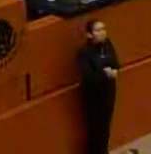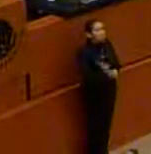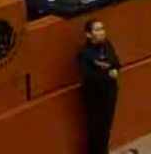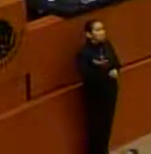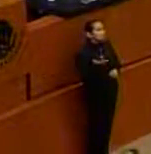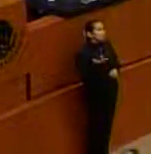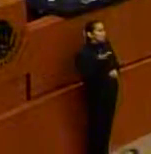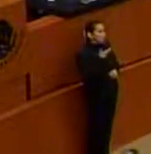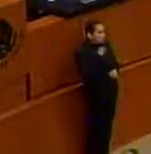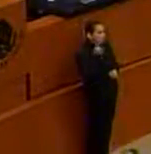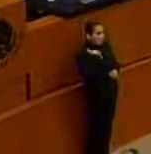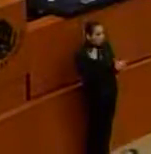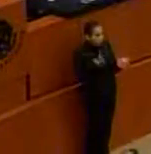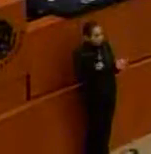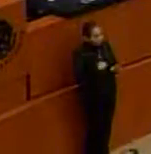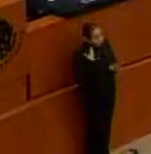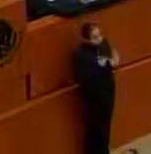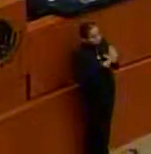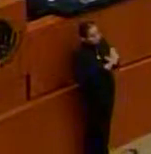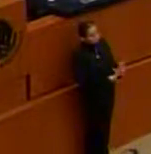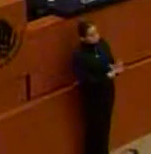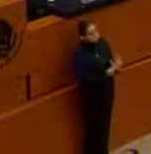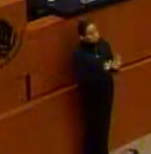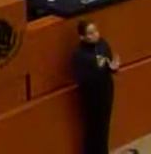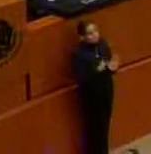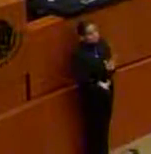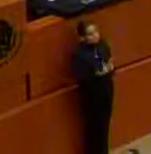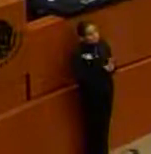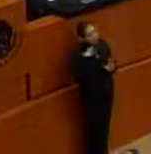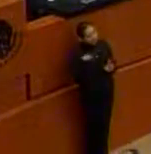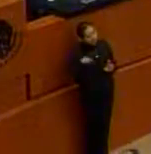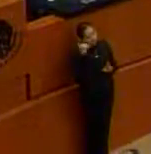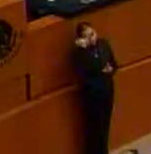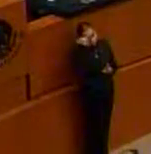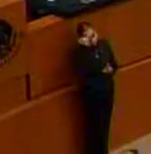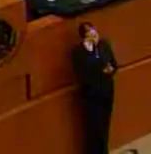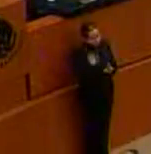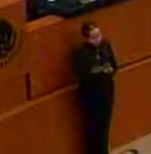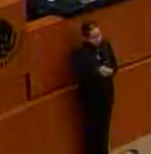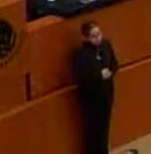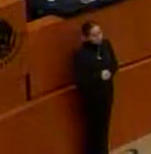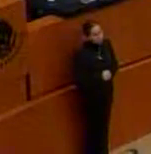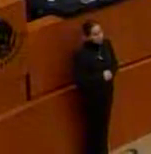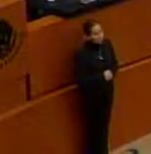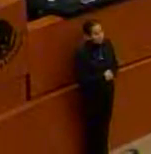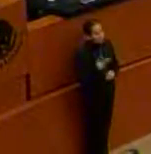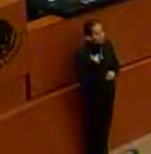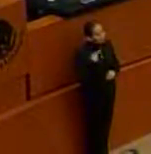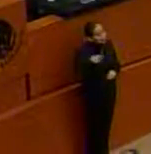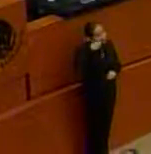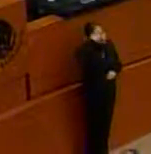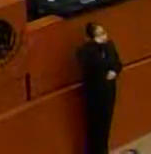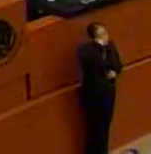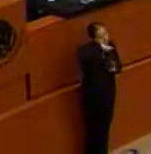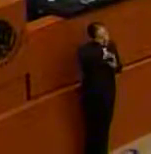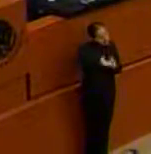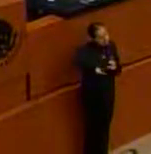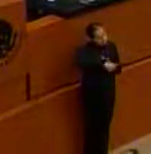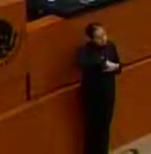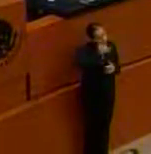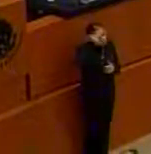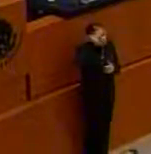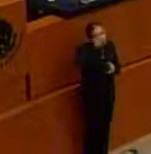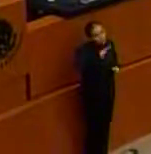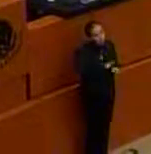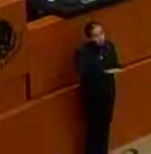pudiéramos tener una presentación, por ejemplo, del caso de la India, de la experiencia regional que